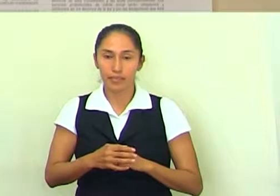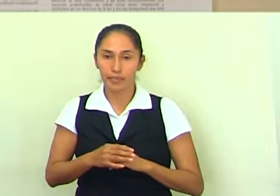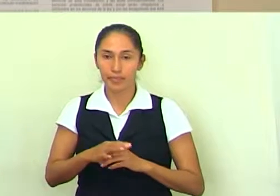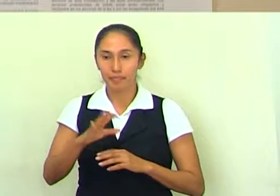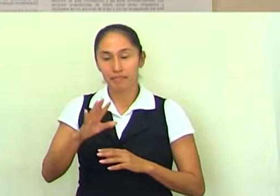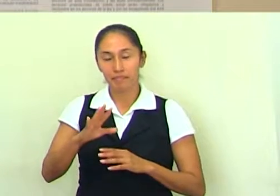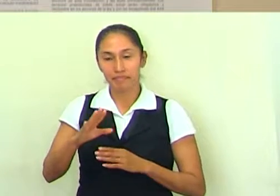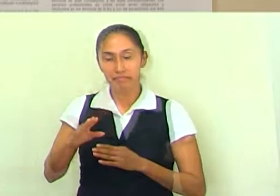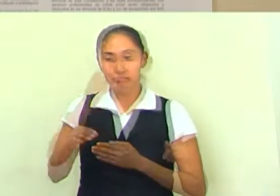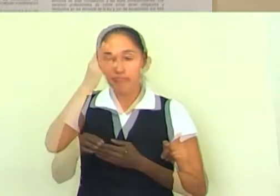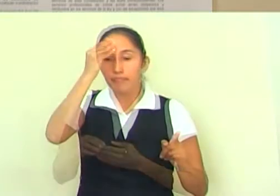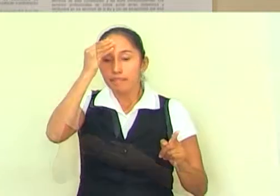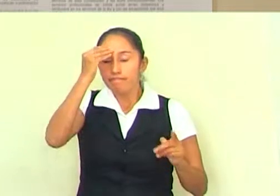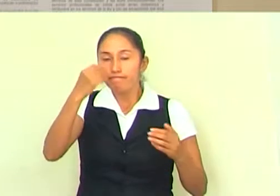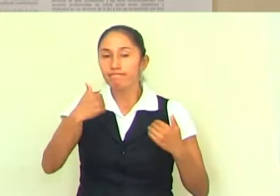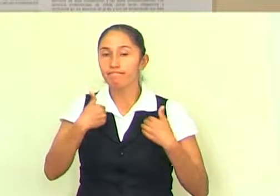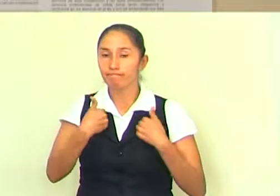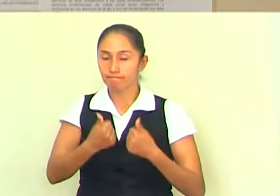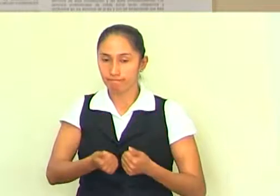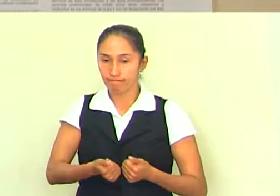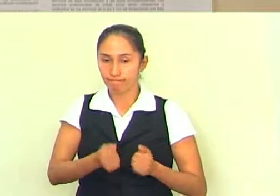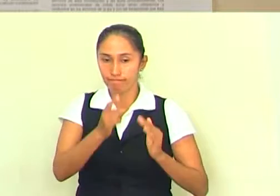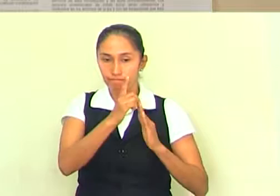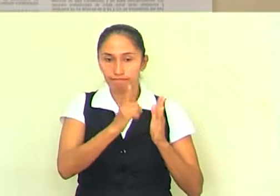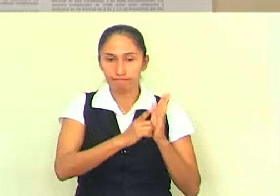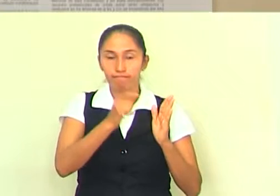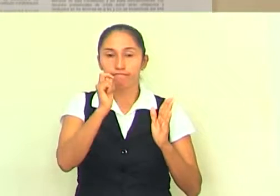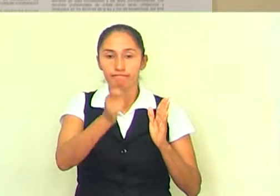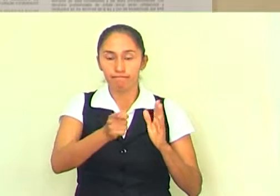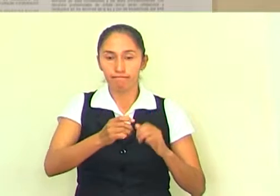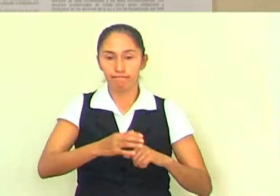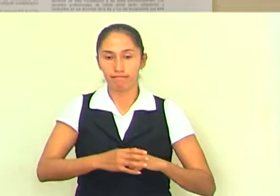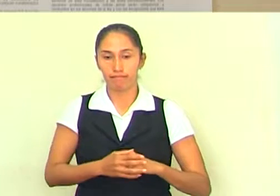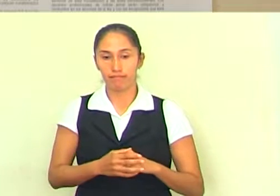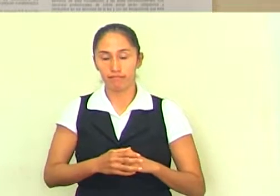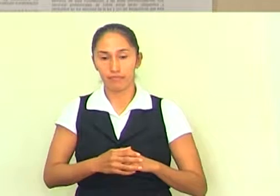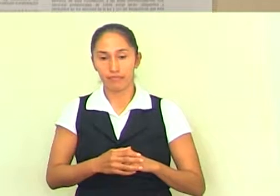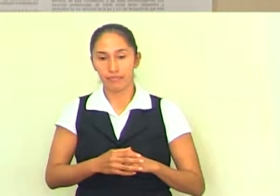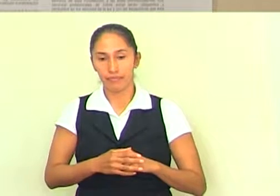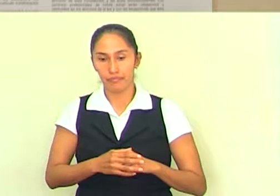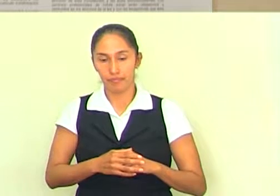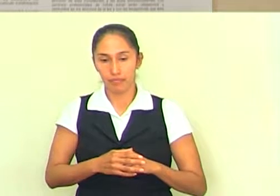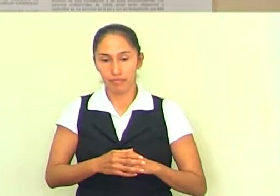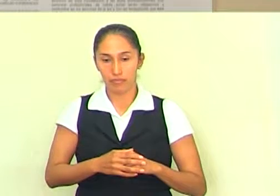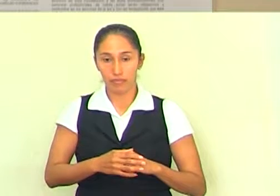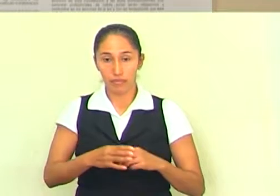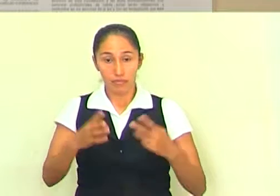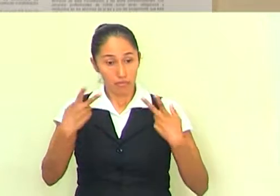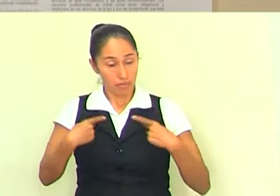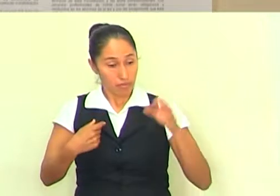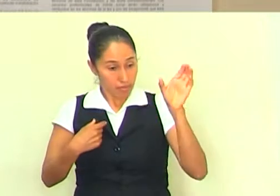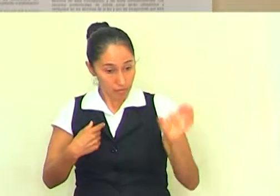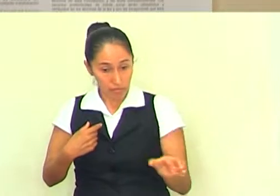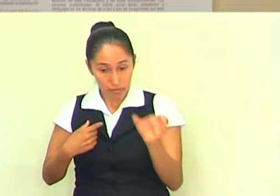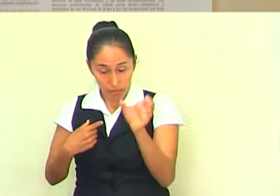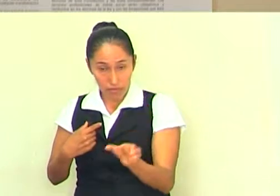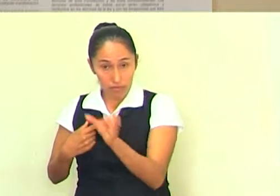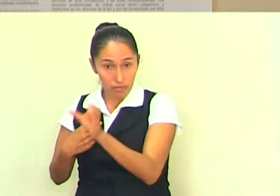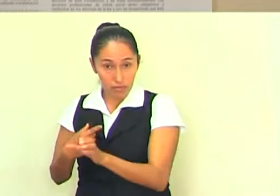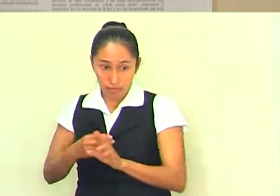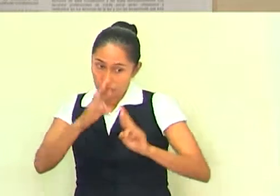incluye la dignidad humana. Estas están sustentadas en la dignidad humana